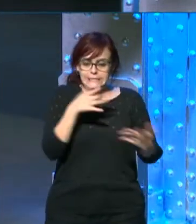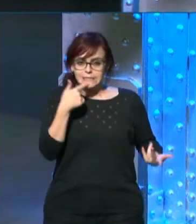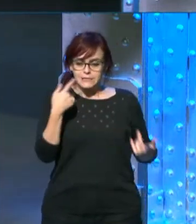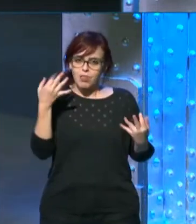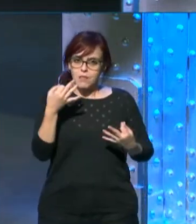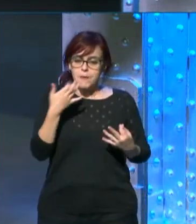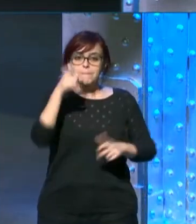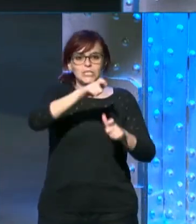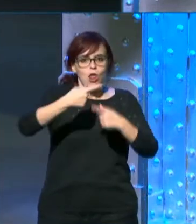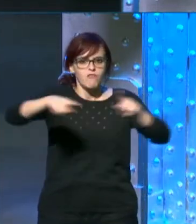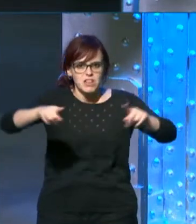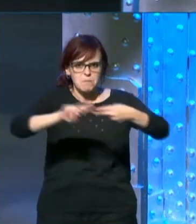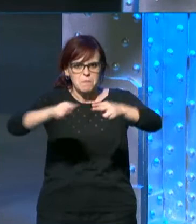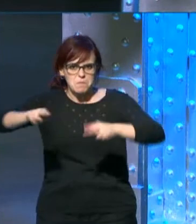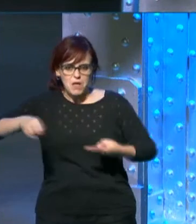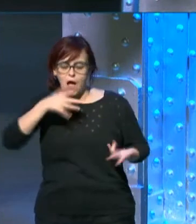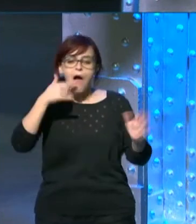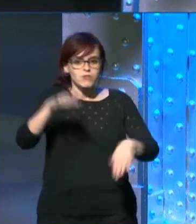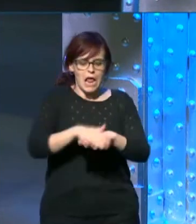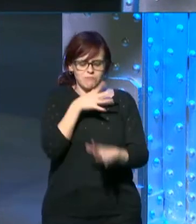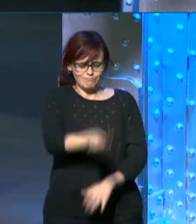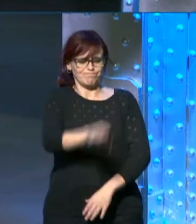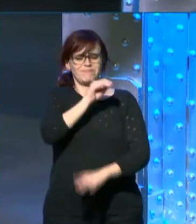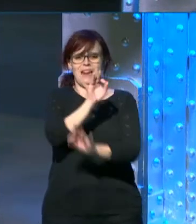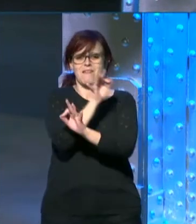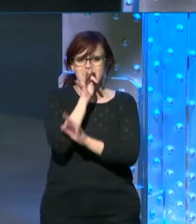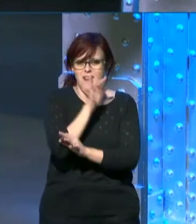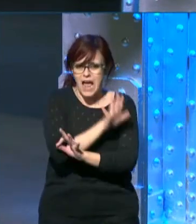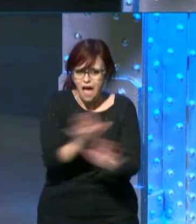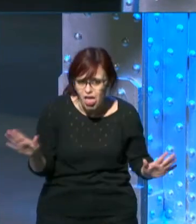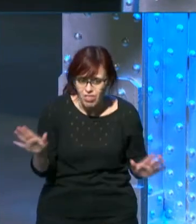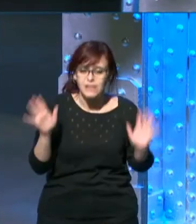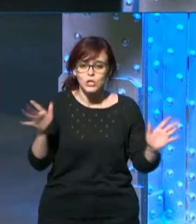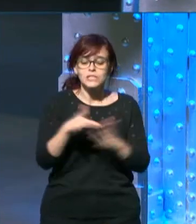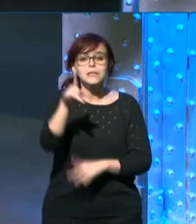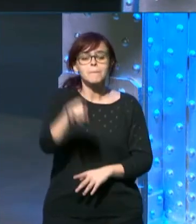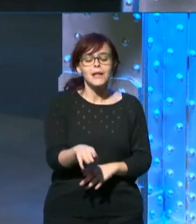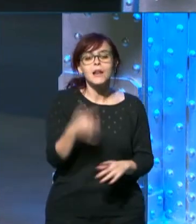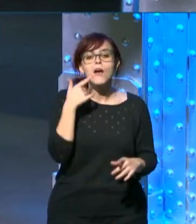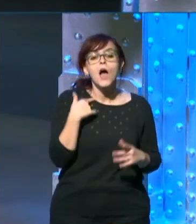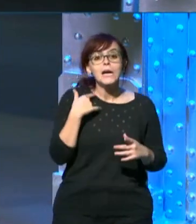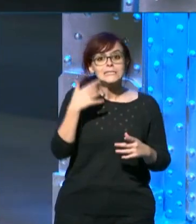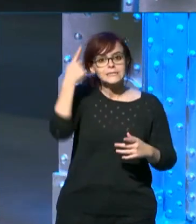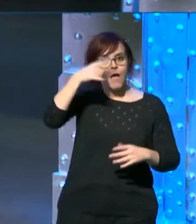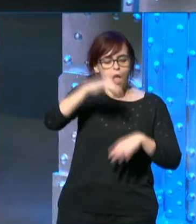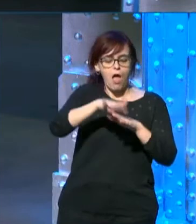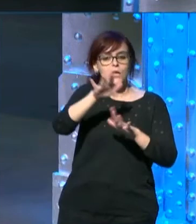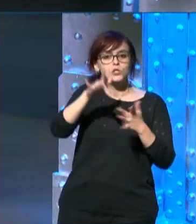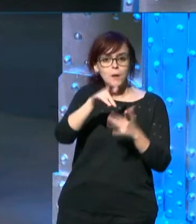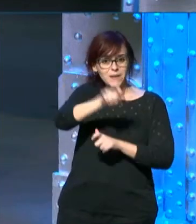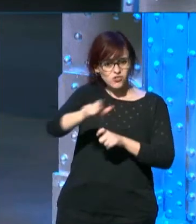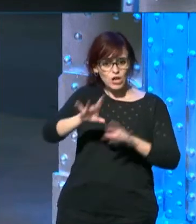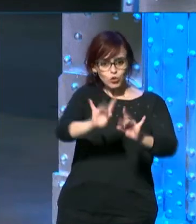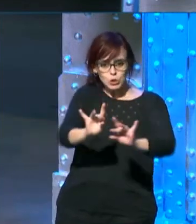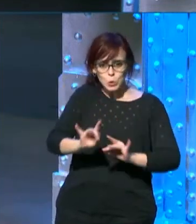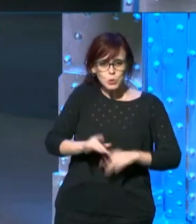de mantenerlo en el tiempo, otro de los problemas con los que nos encontrábamos era con la trazabilidad. Claro, la gente tocaba esos